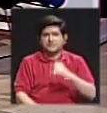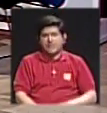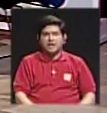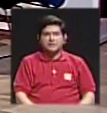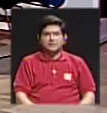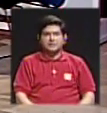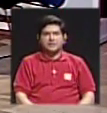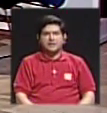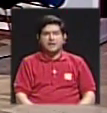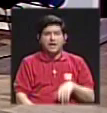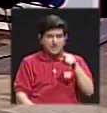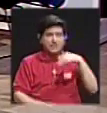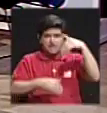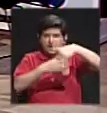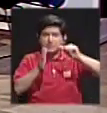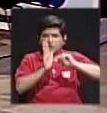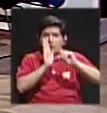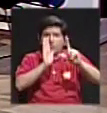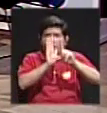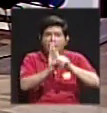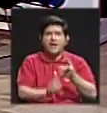iniciativas legislativas